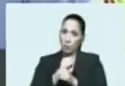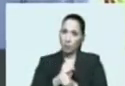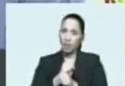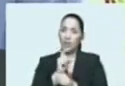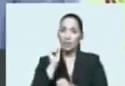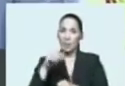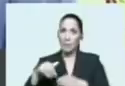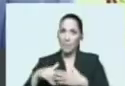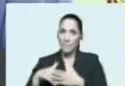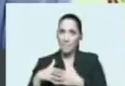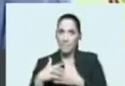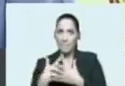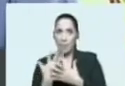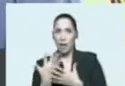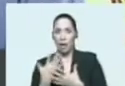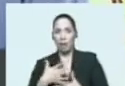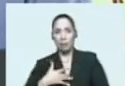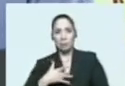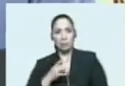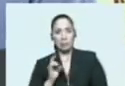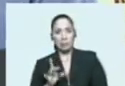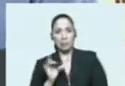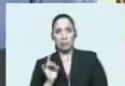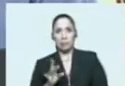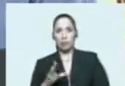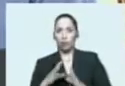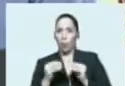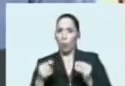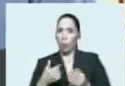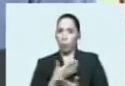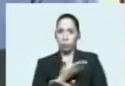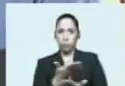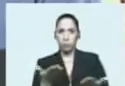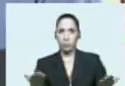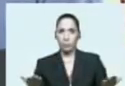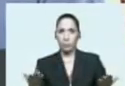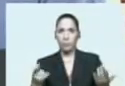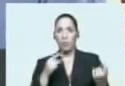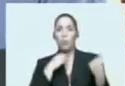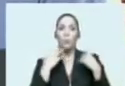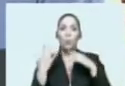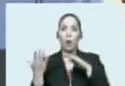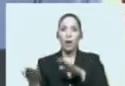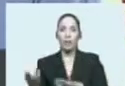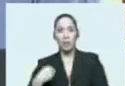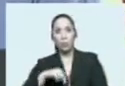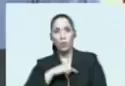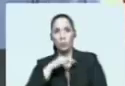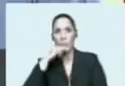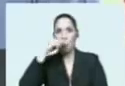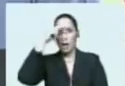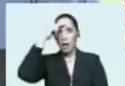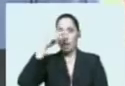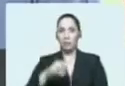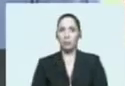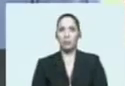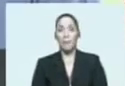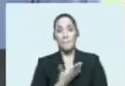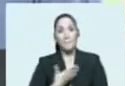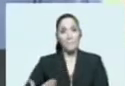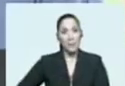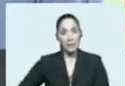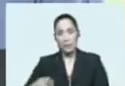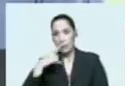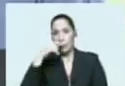tránsitos de dolor como estábamos todos por la muerte de nuestro padre el presidente maduro me